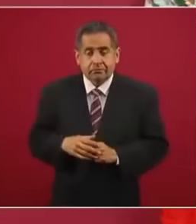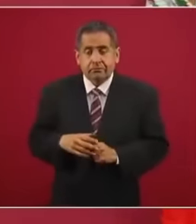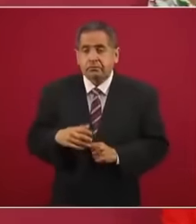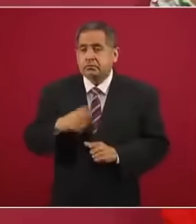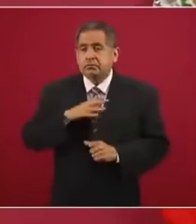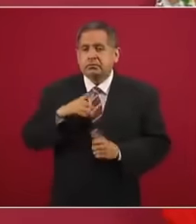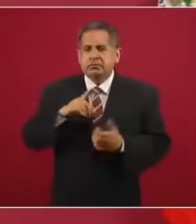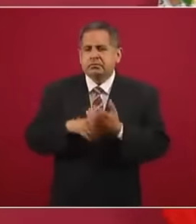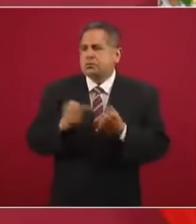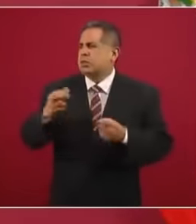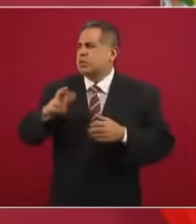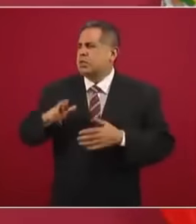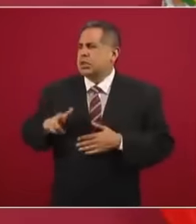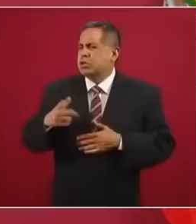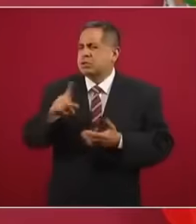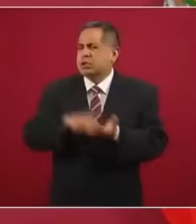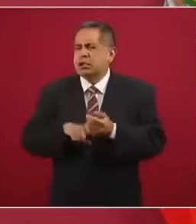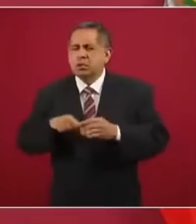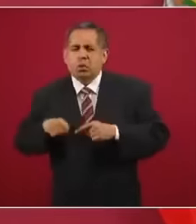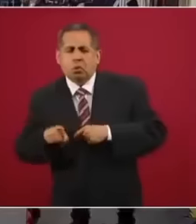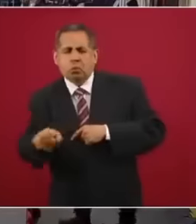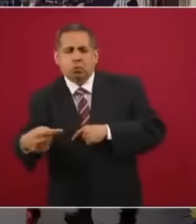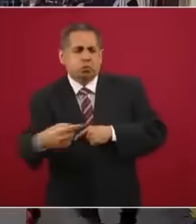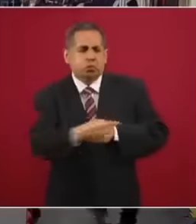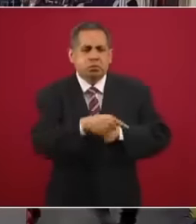confluyen, ¿cuántos ríos hay?